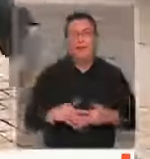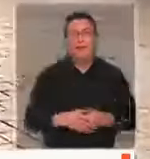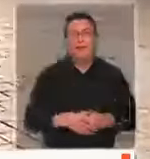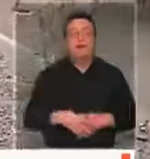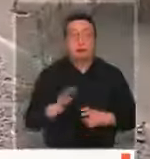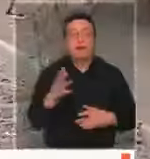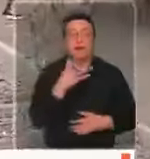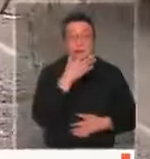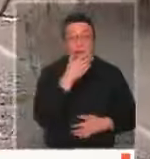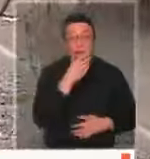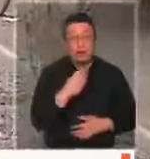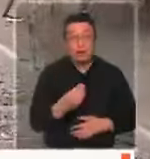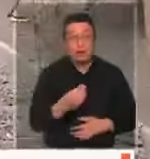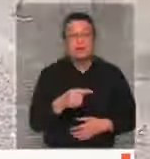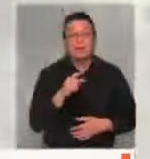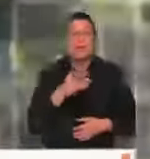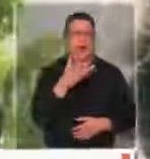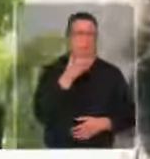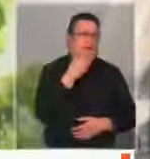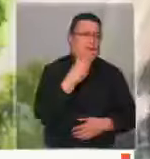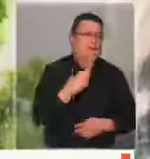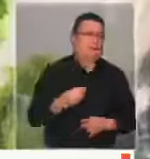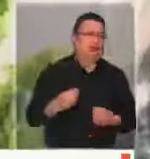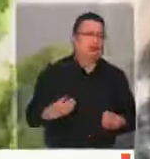Muy bonitas. Hermoso, pero hermoso.